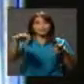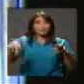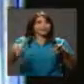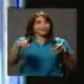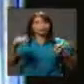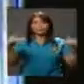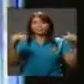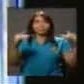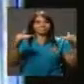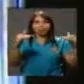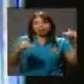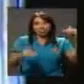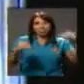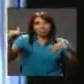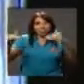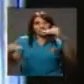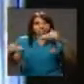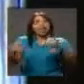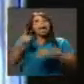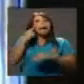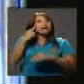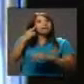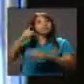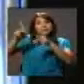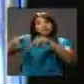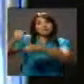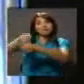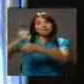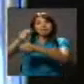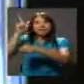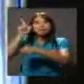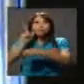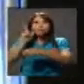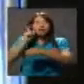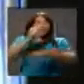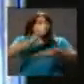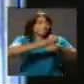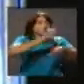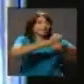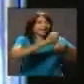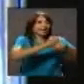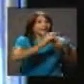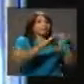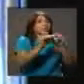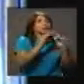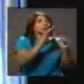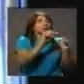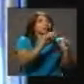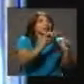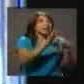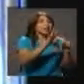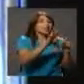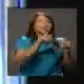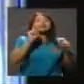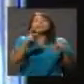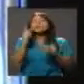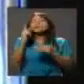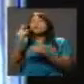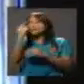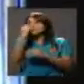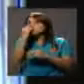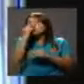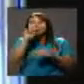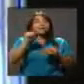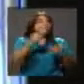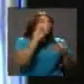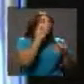obra que tenemos en Limón, en Cieneguita, y la mano de obra que tenemos en Barrio Dent. Tenemos que ir ver lo que pasa en Escazú y lo que pasa en Golfito. Y